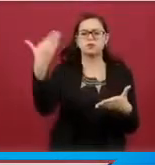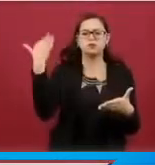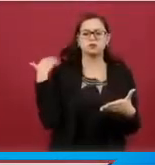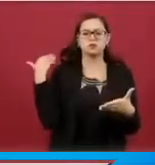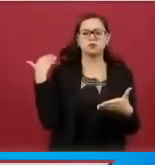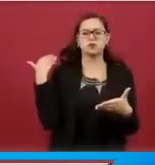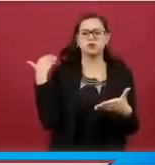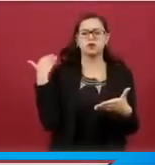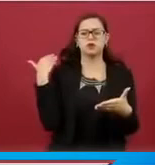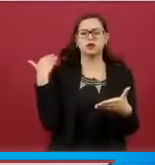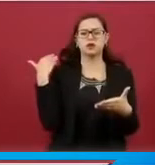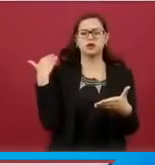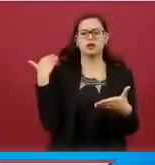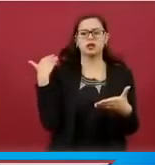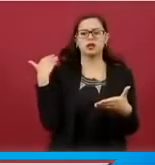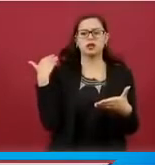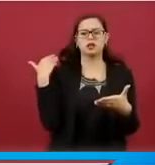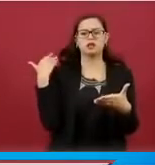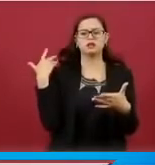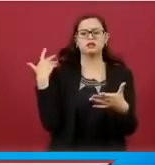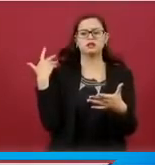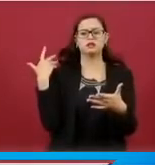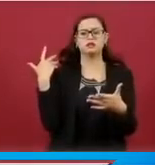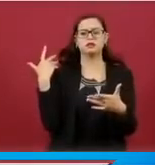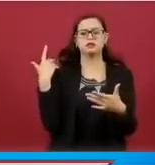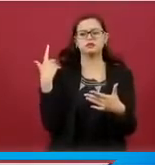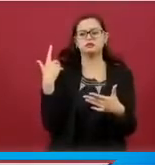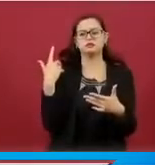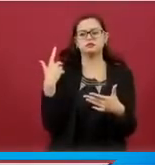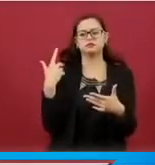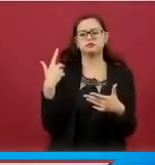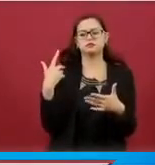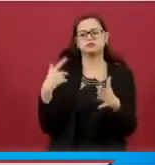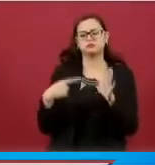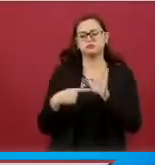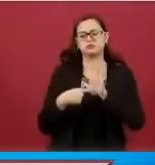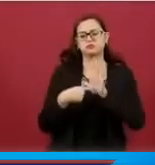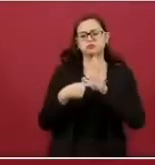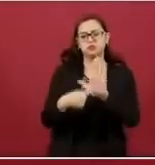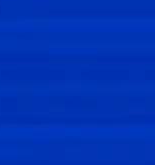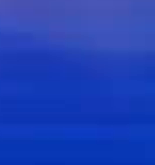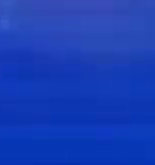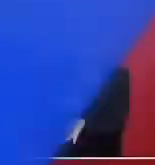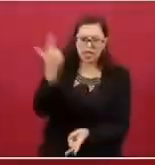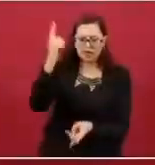influyentismo ni recomendados. Se busca que sean los mejores en beneficio de la población en general.